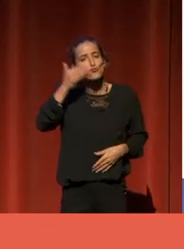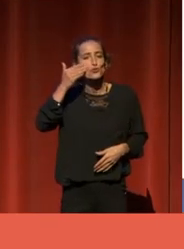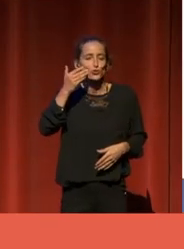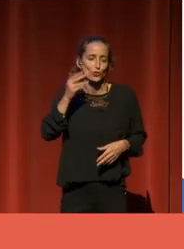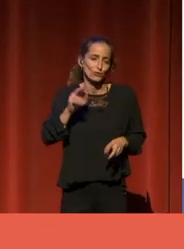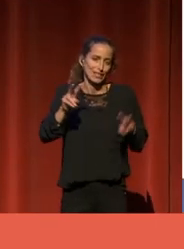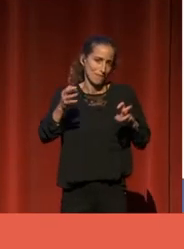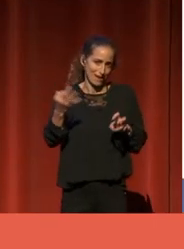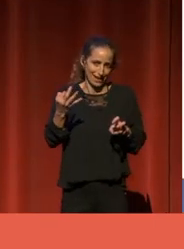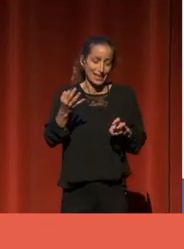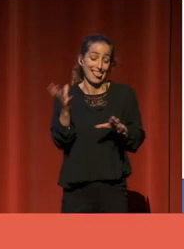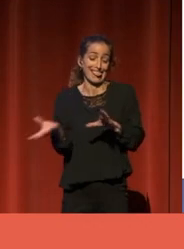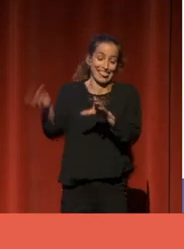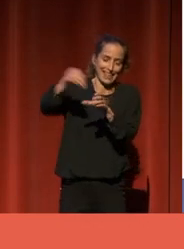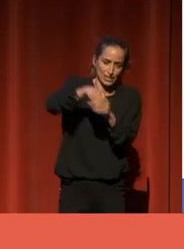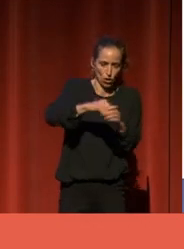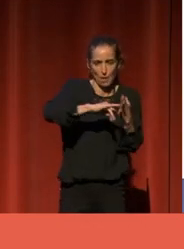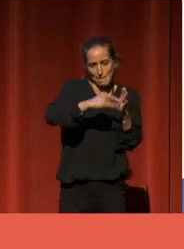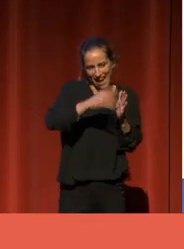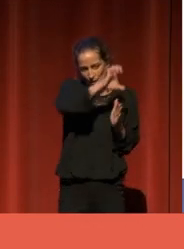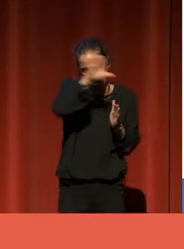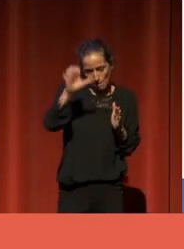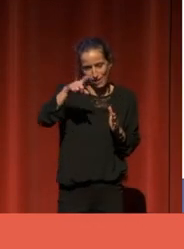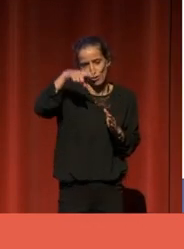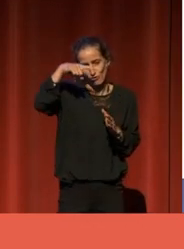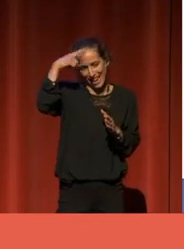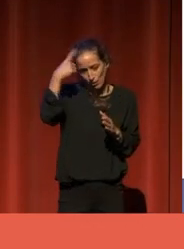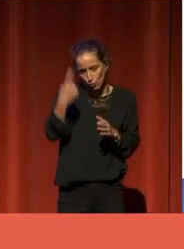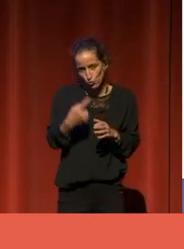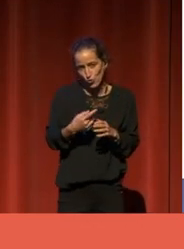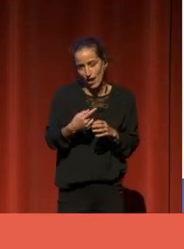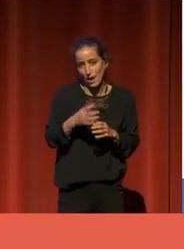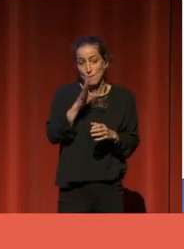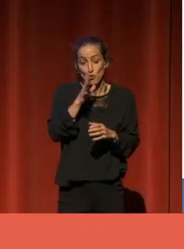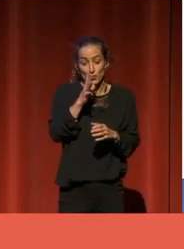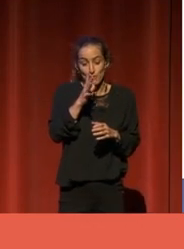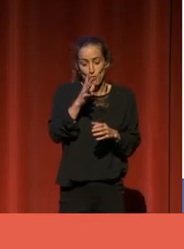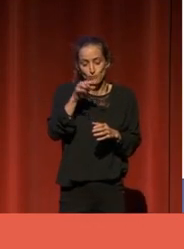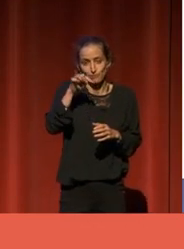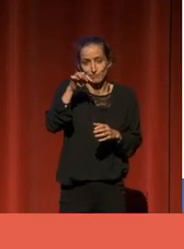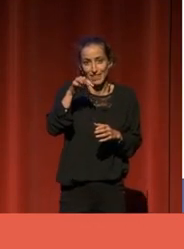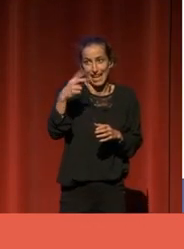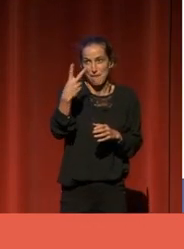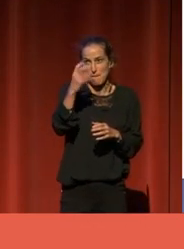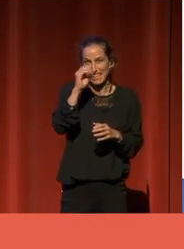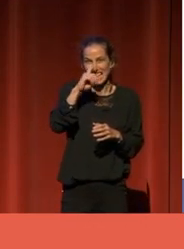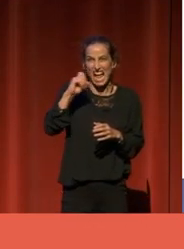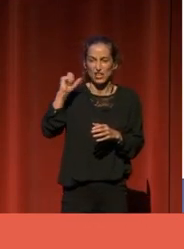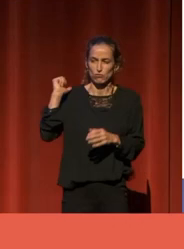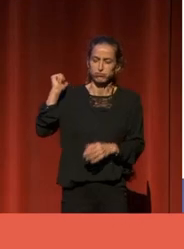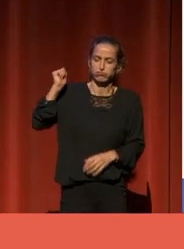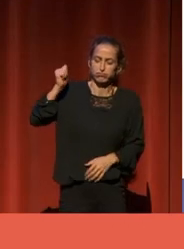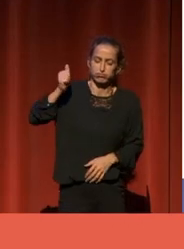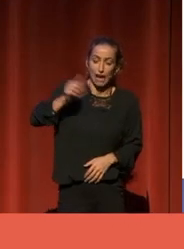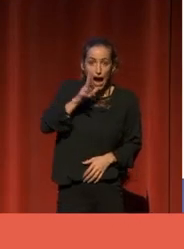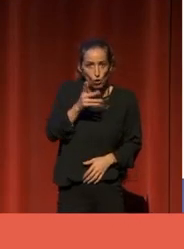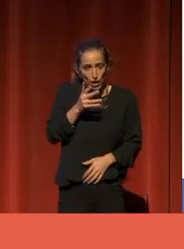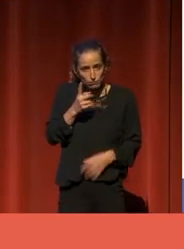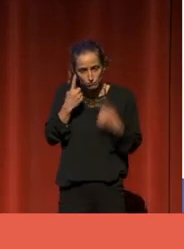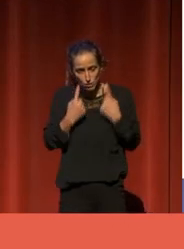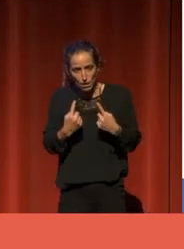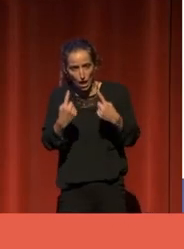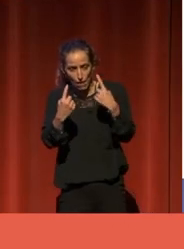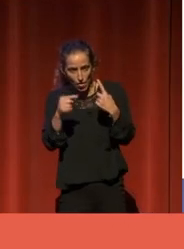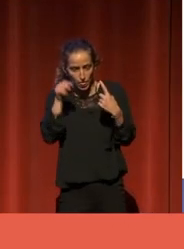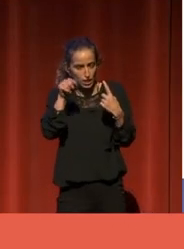plan europeo de la cultura porque es la primera vez en 20 años que se está que se habla de bibliotecas ahí así que